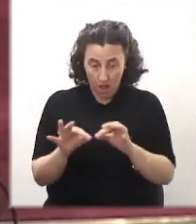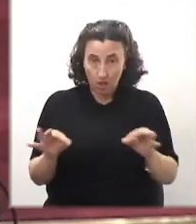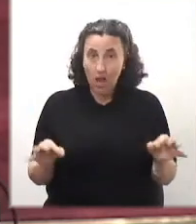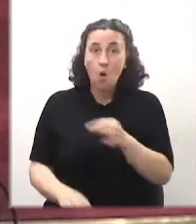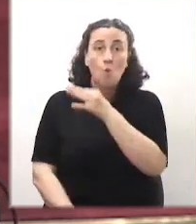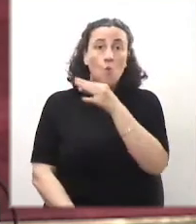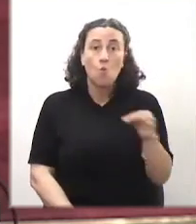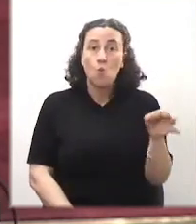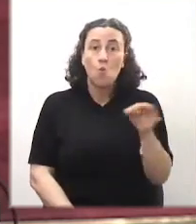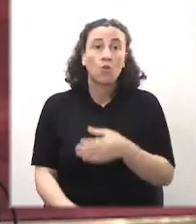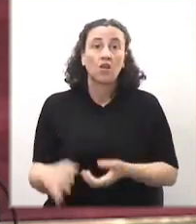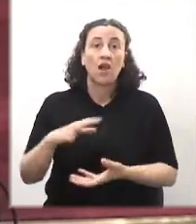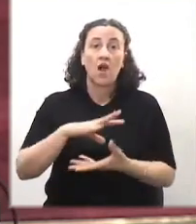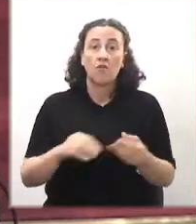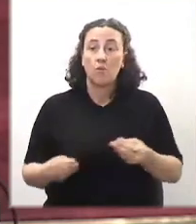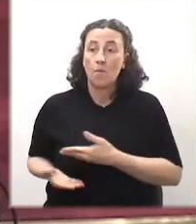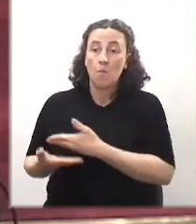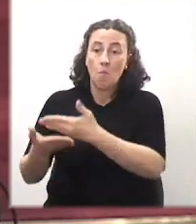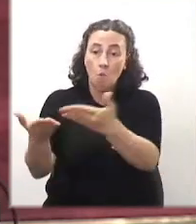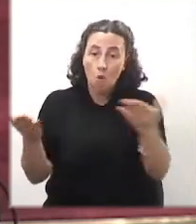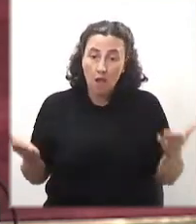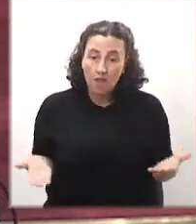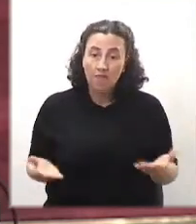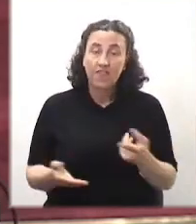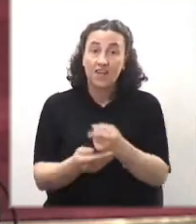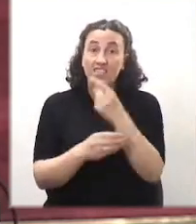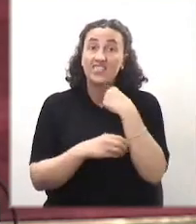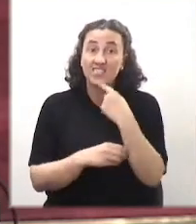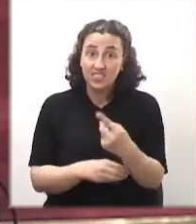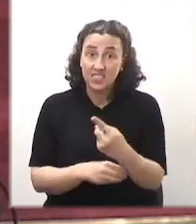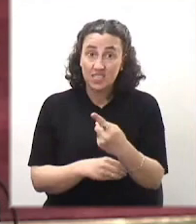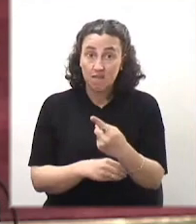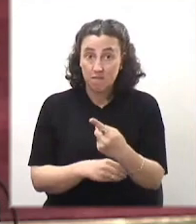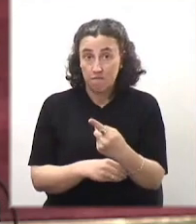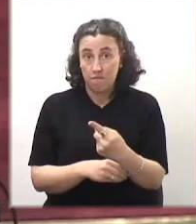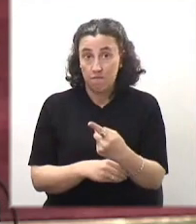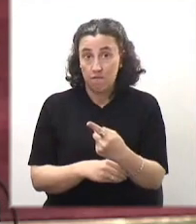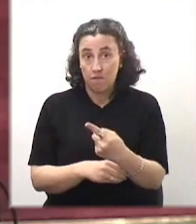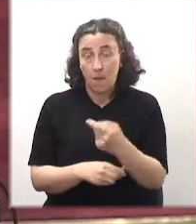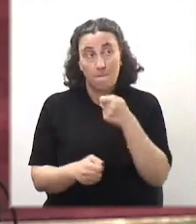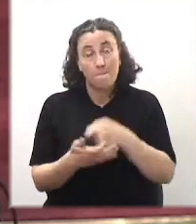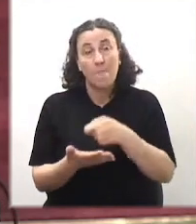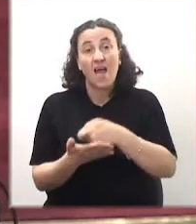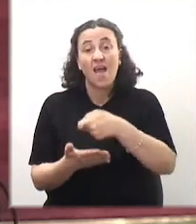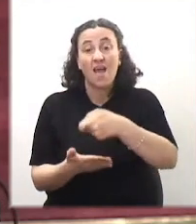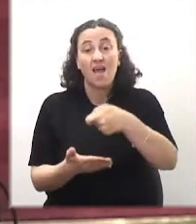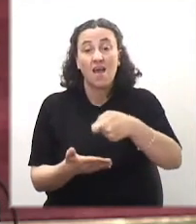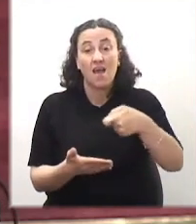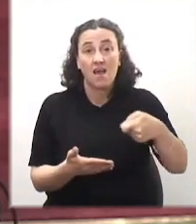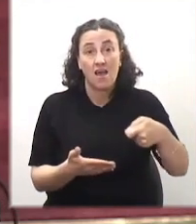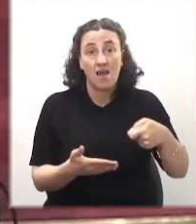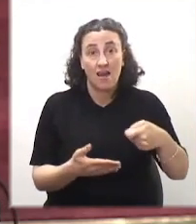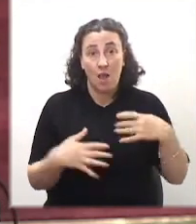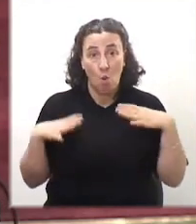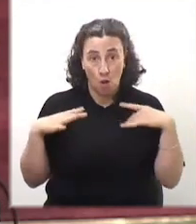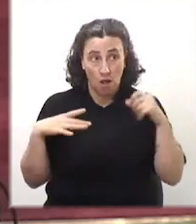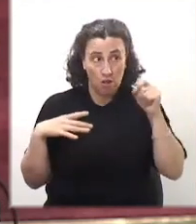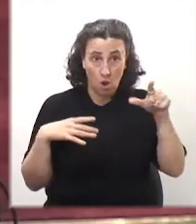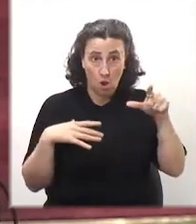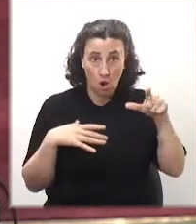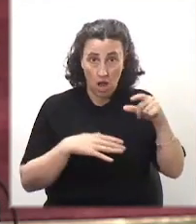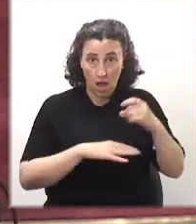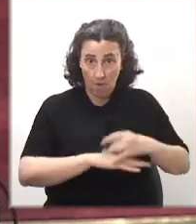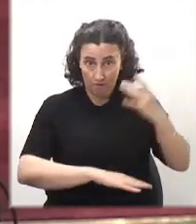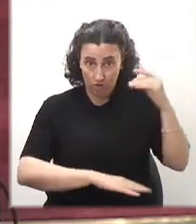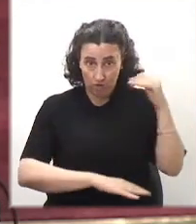única manera que van a aparecer los números para que dé la rentabilidad que se paguen las jubilaciones en la caja, va a